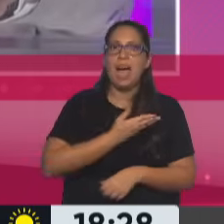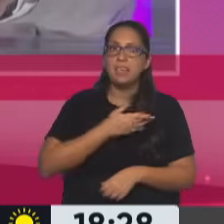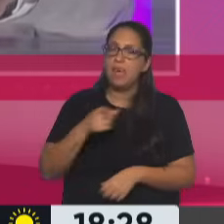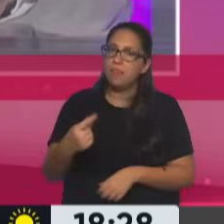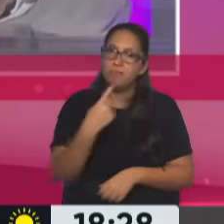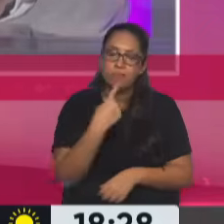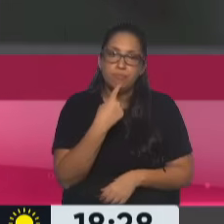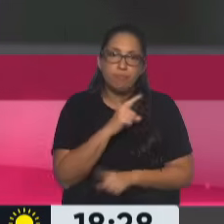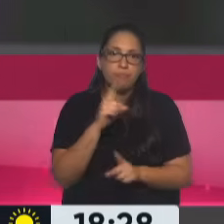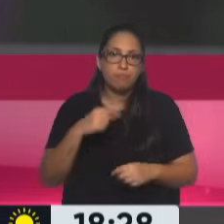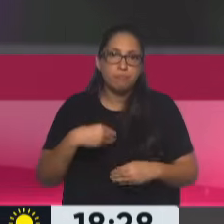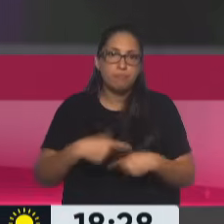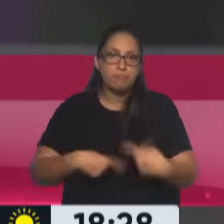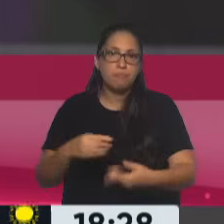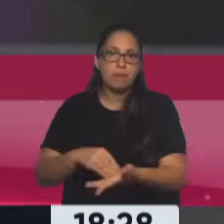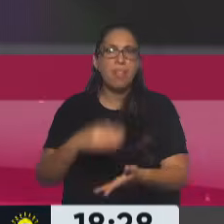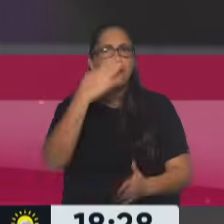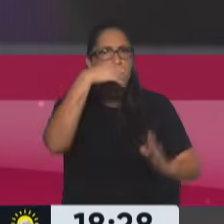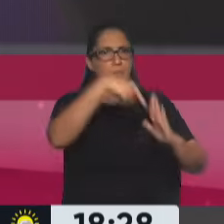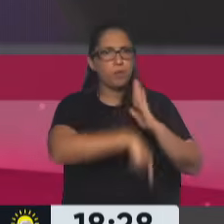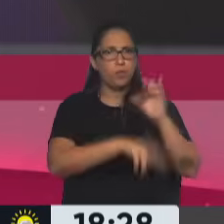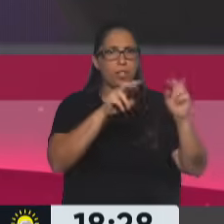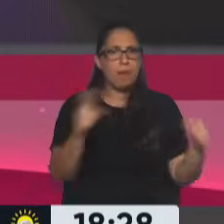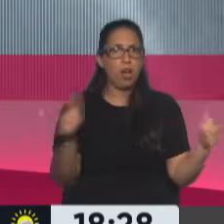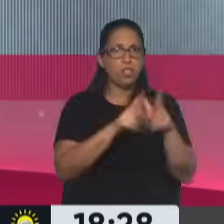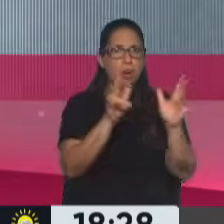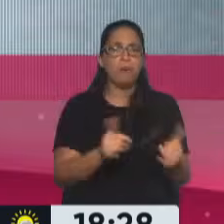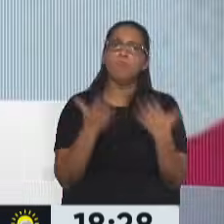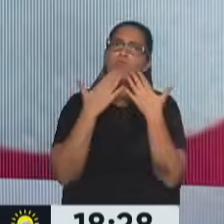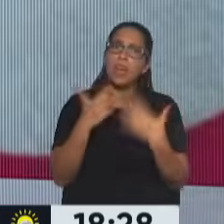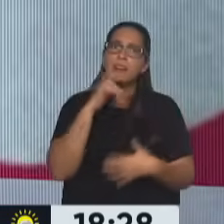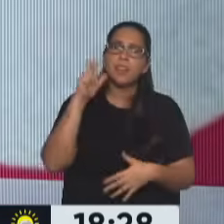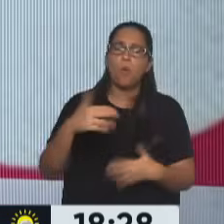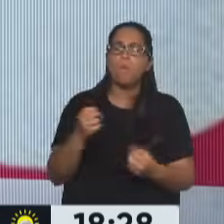en un ratito vamos a profundizar sobre el tema del Consejo de la Paz. Juan, muchísimas gracias, muy claro. Por favor.